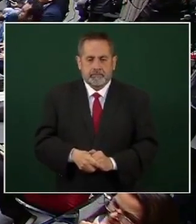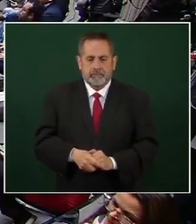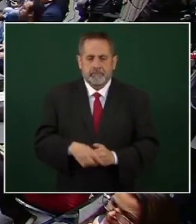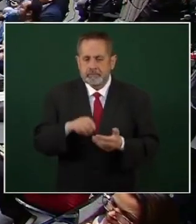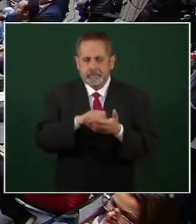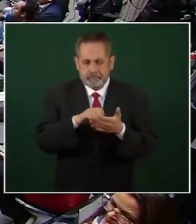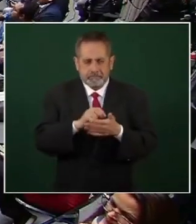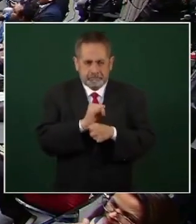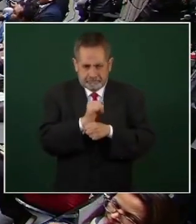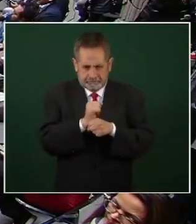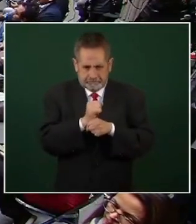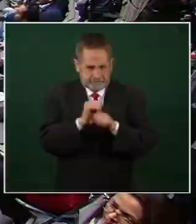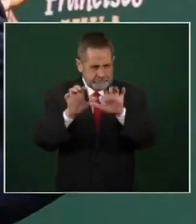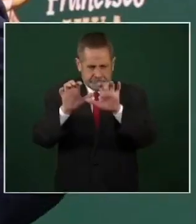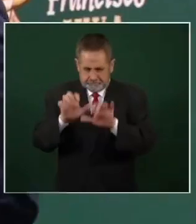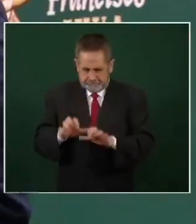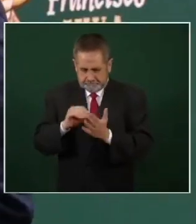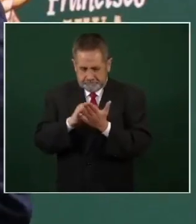averiguación.